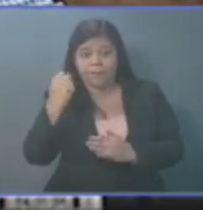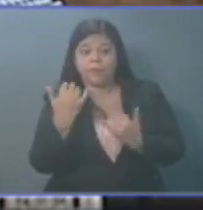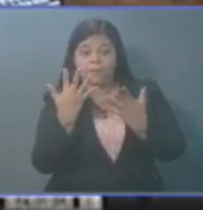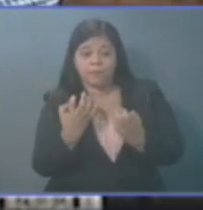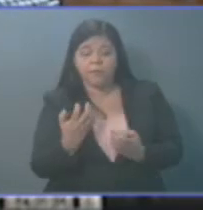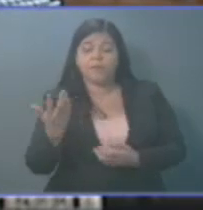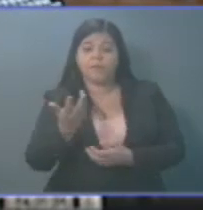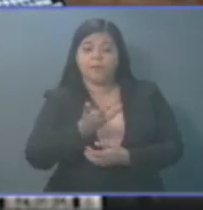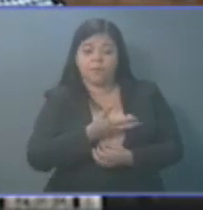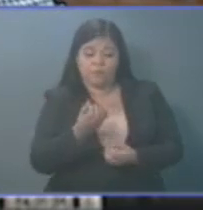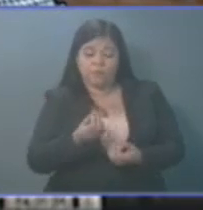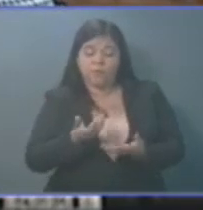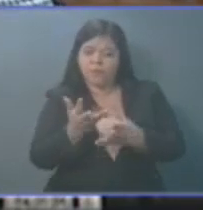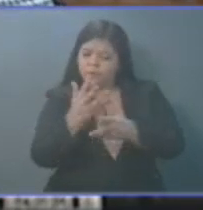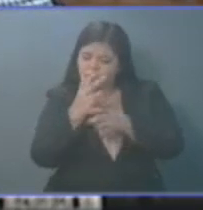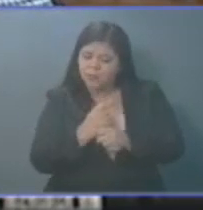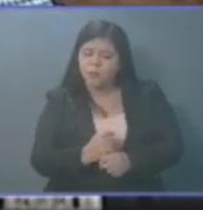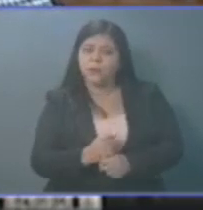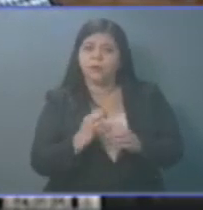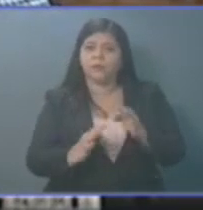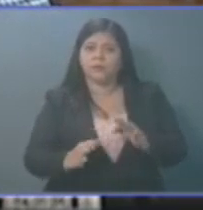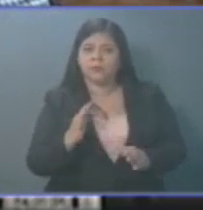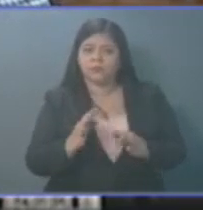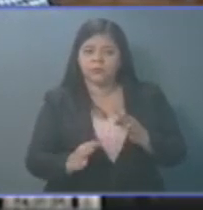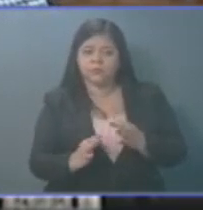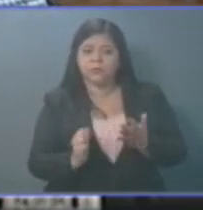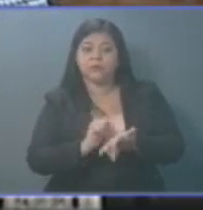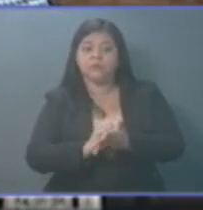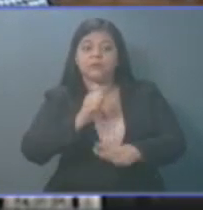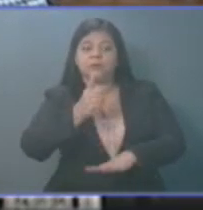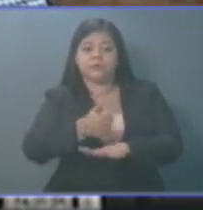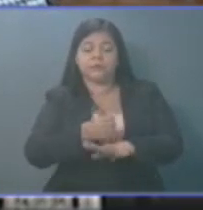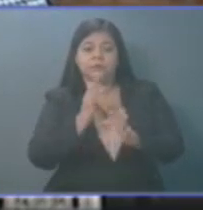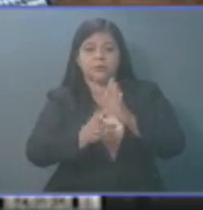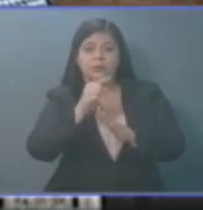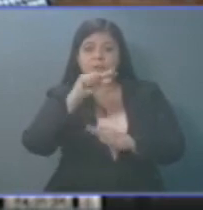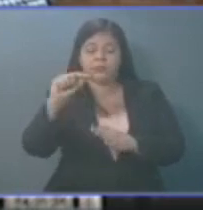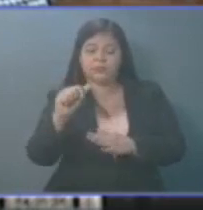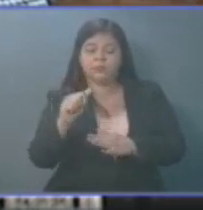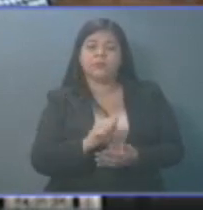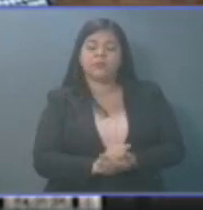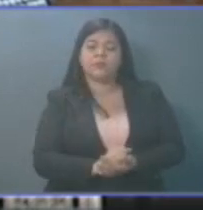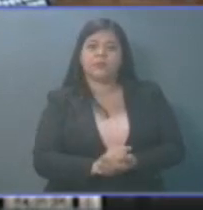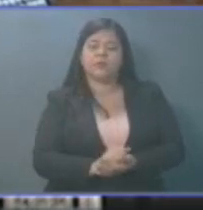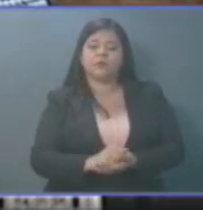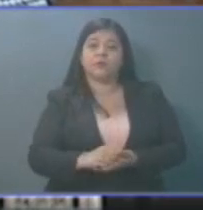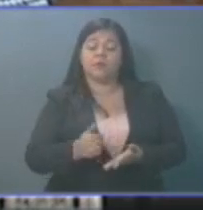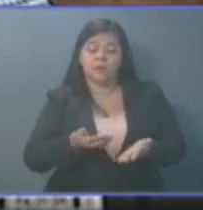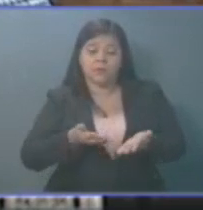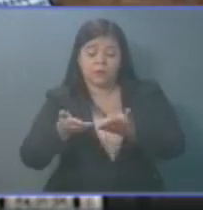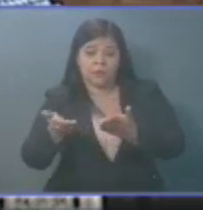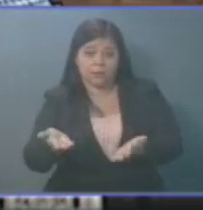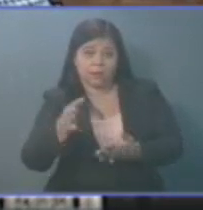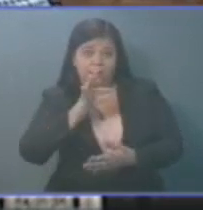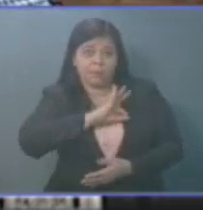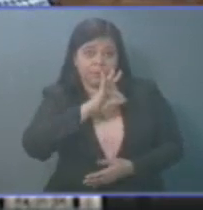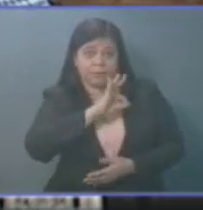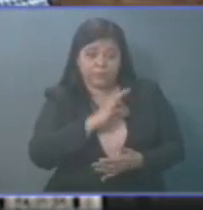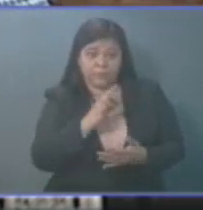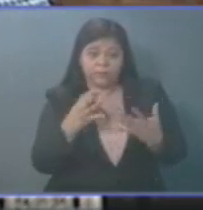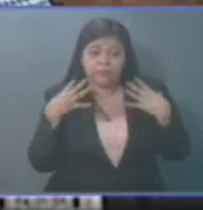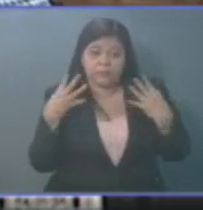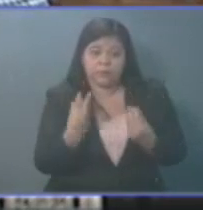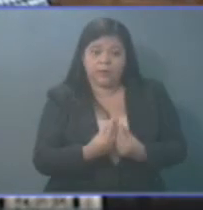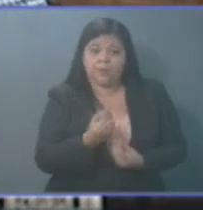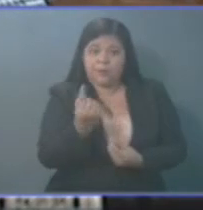generar certeza jurídica al crearse el Instituto Administrador de los Beneficios y Prestaciones Sociales de